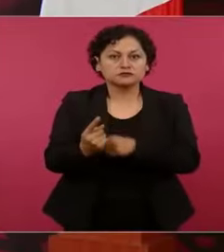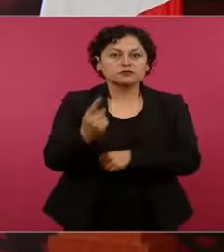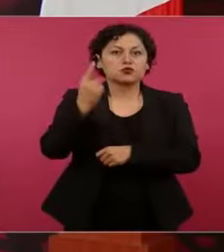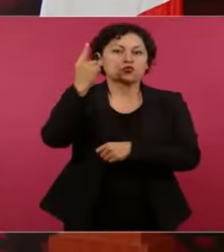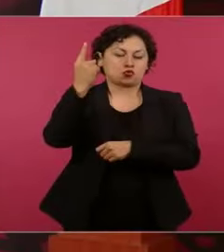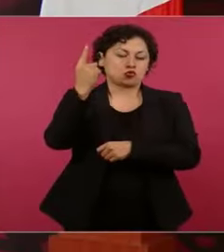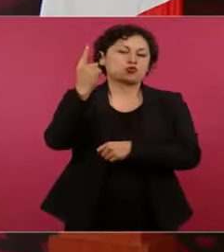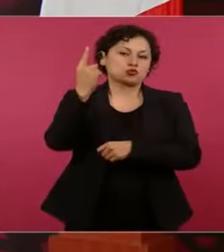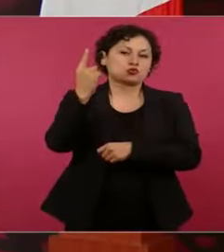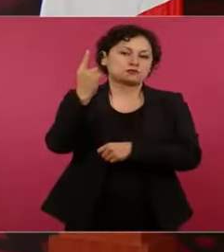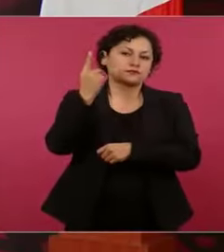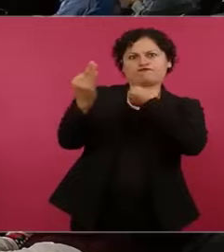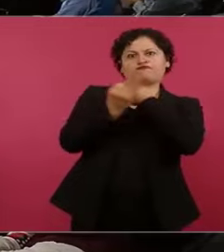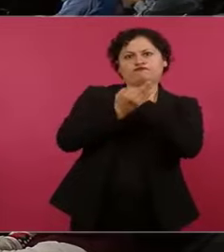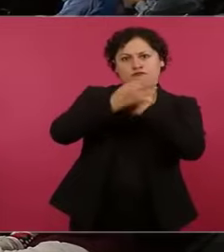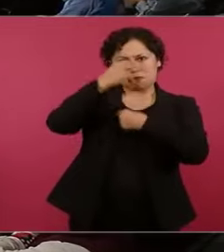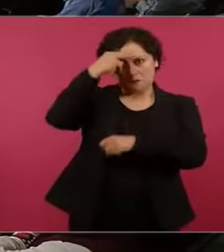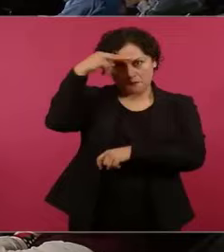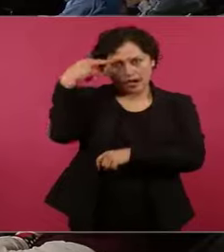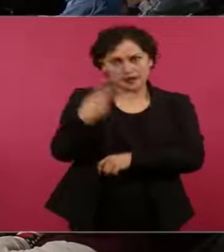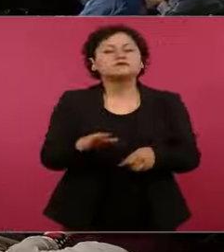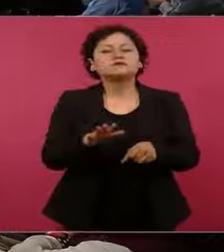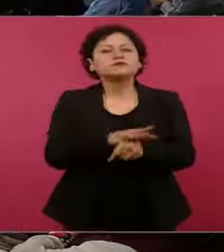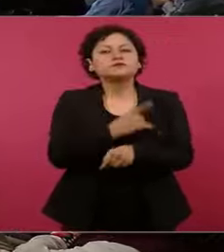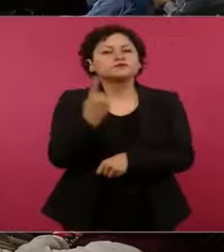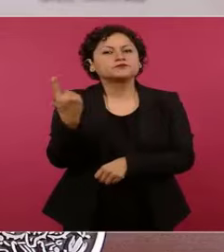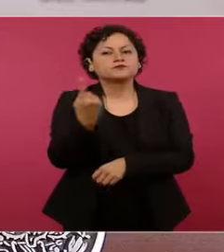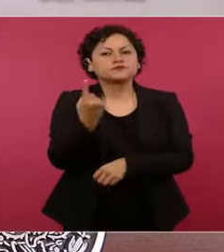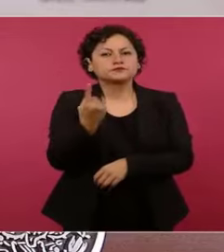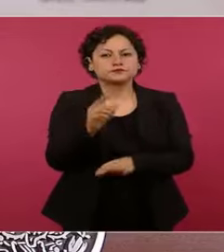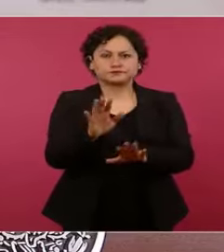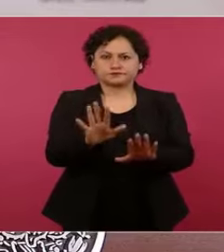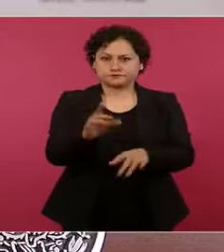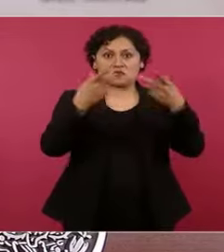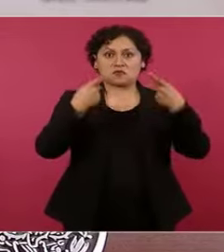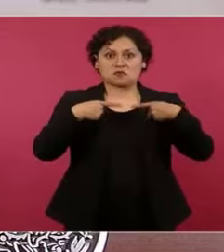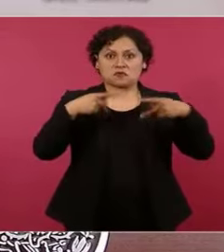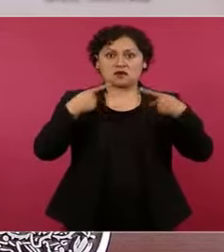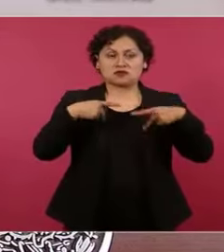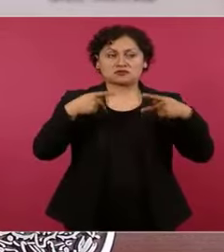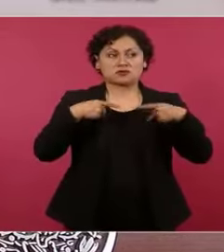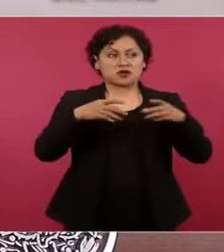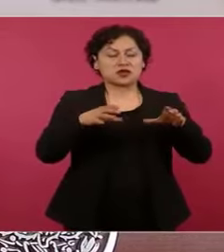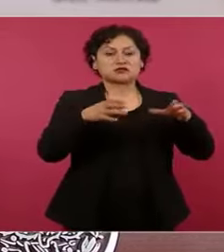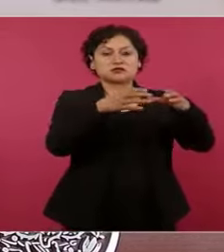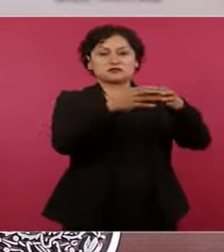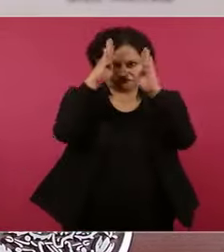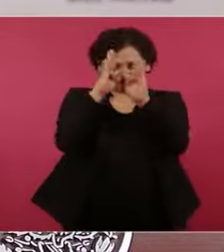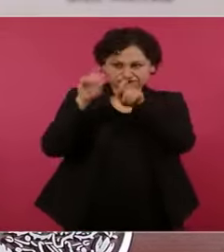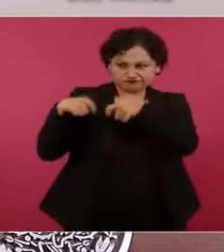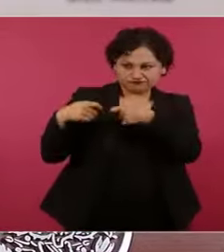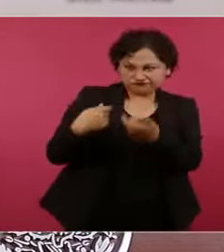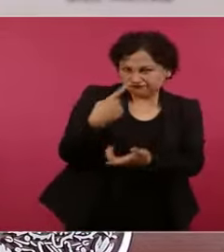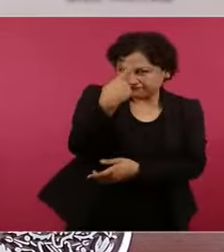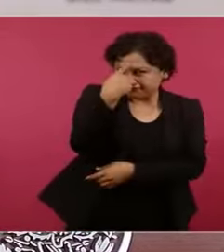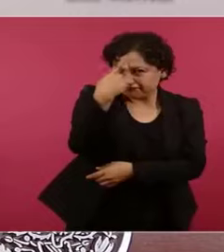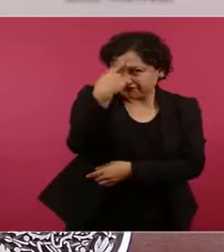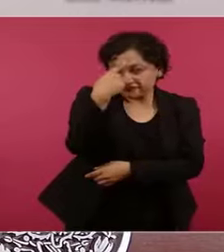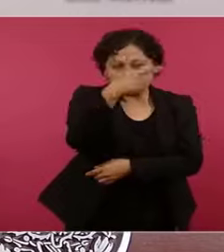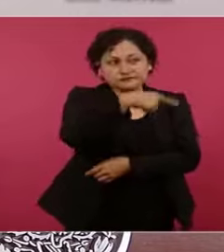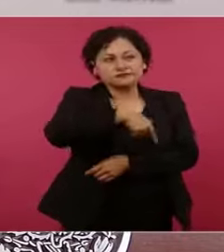ayer, antier, nos defendió, porque los conservadores pues se unen, es un